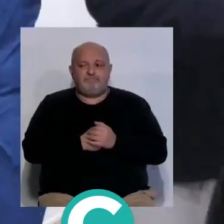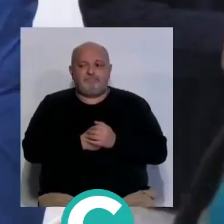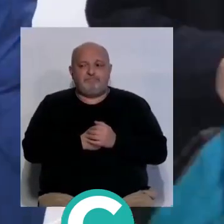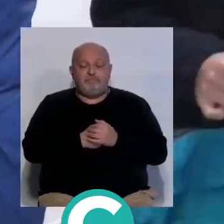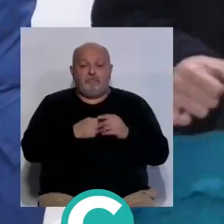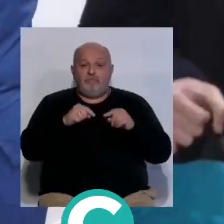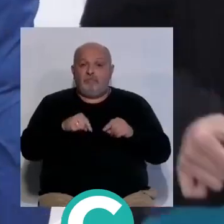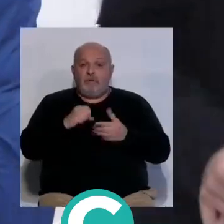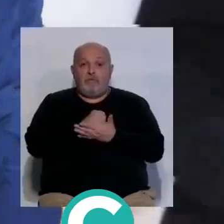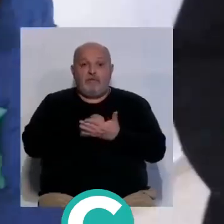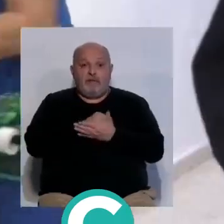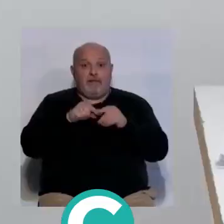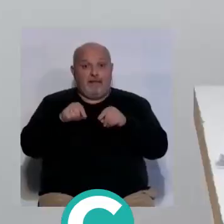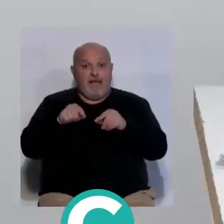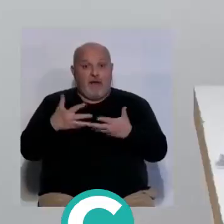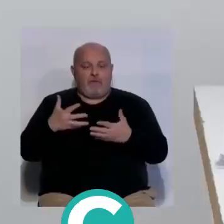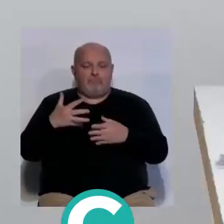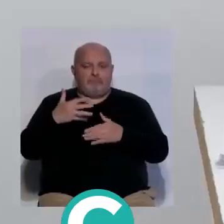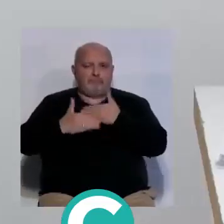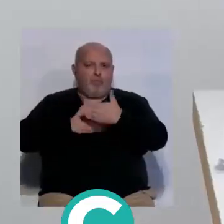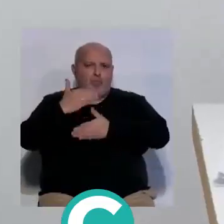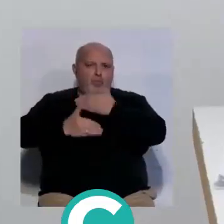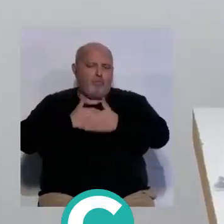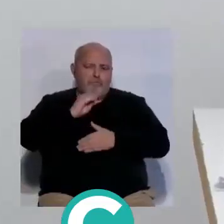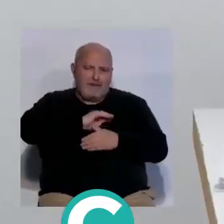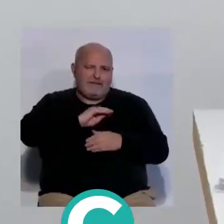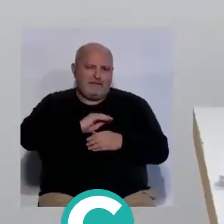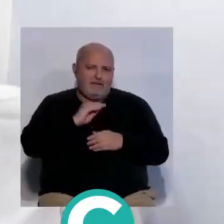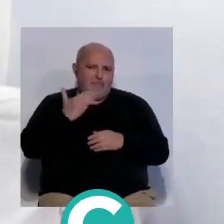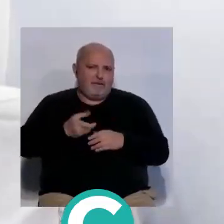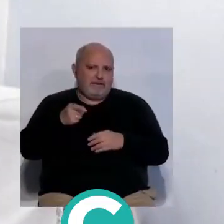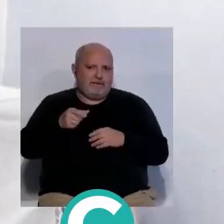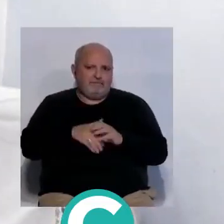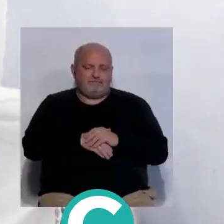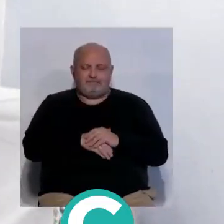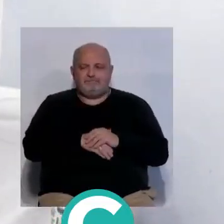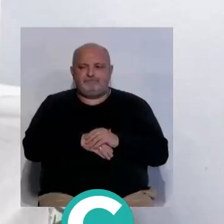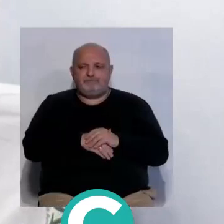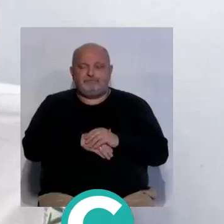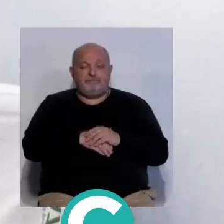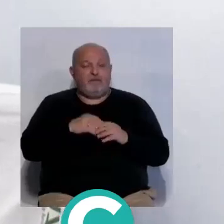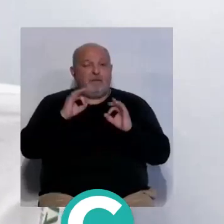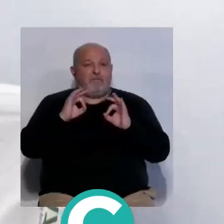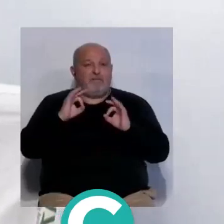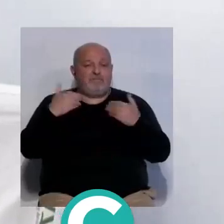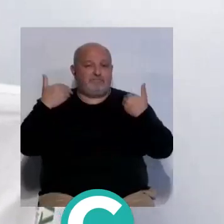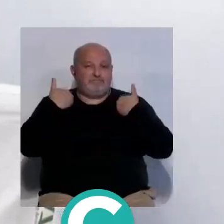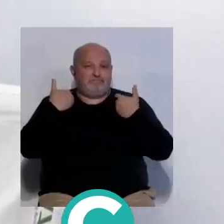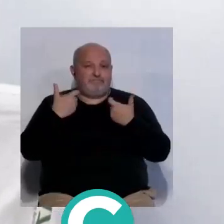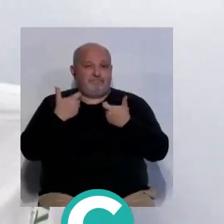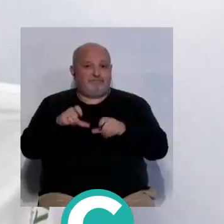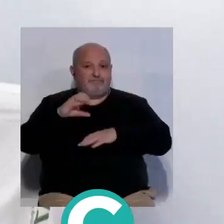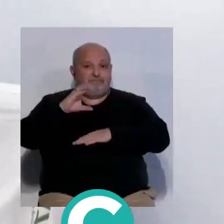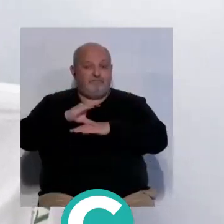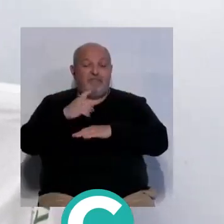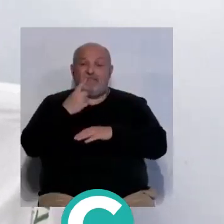bueno, por supuesto, la medicina de precisión en cáncer está haciendo avances muy importantes en este sentido. Los especialistas responsables de esta